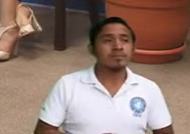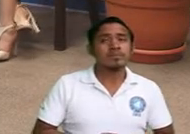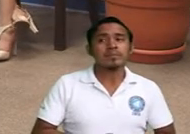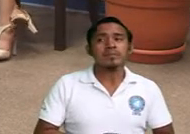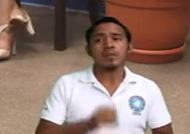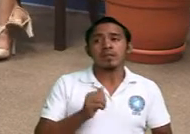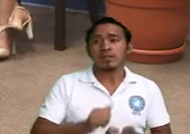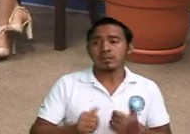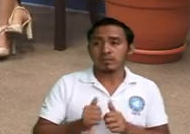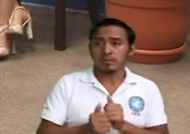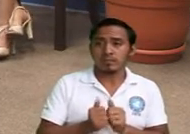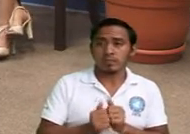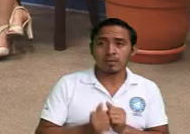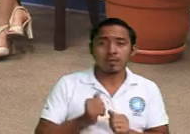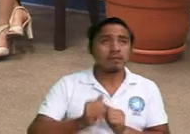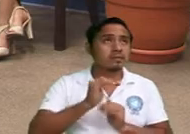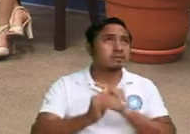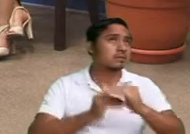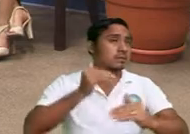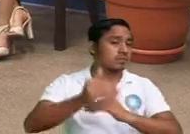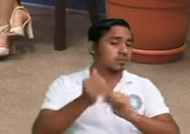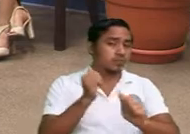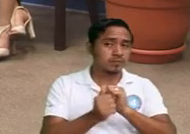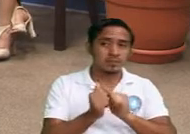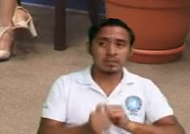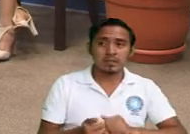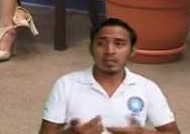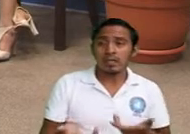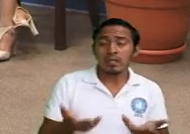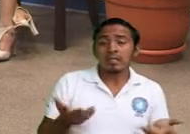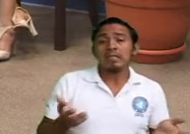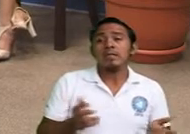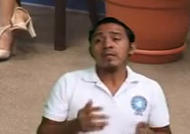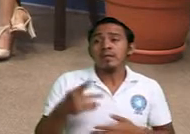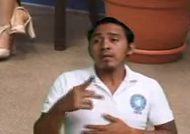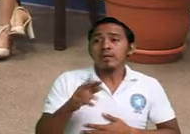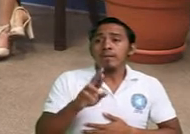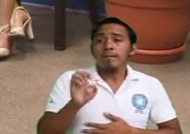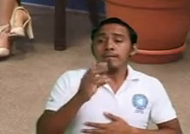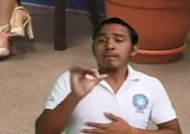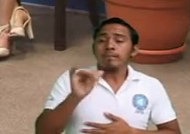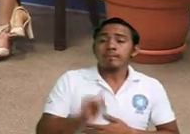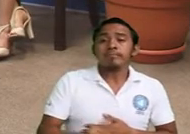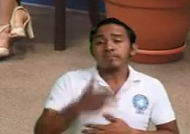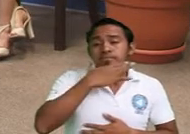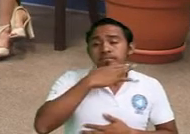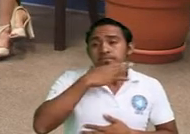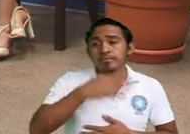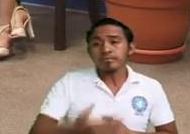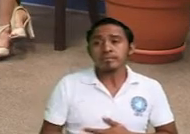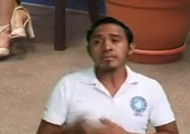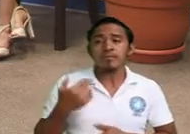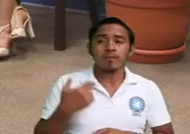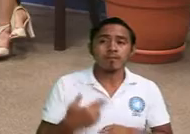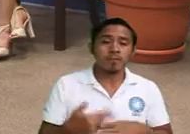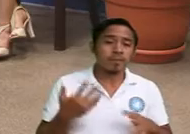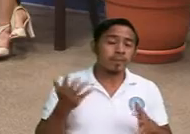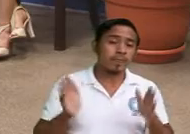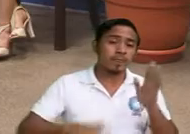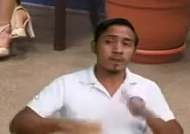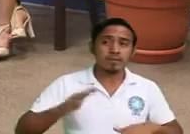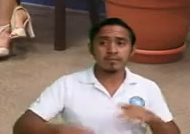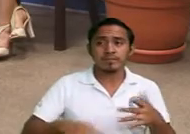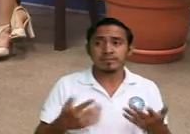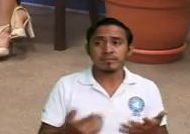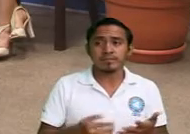esto desencadena o predispone al riesgo de unas preeclampsias que son preeclampsias graves, son preeclampsias severas y en ocasiones ocurren